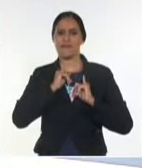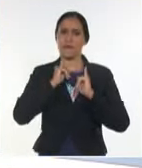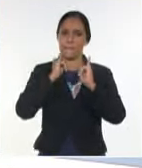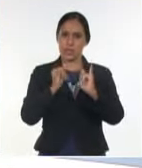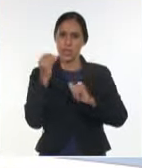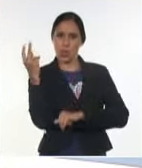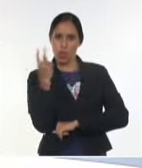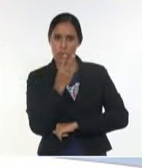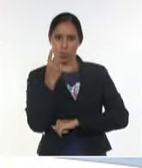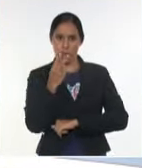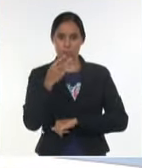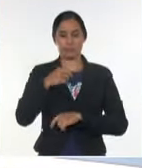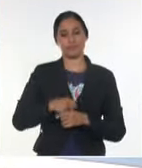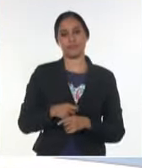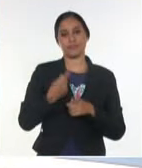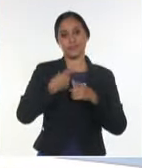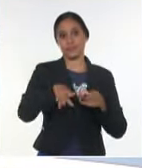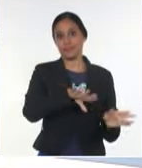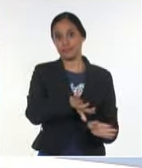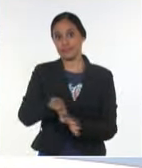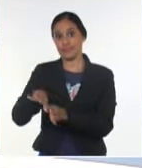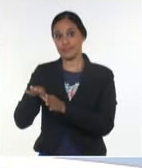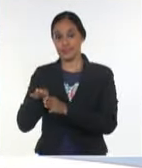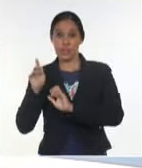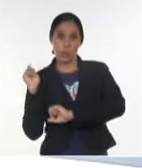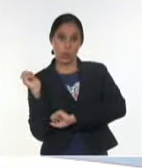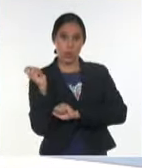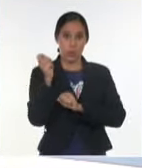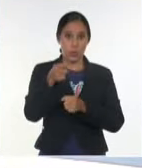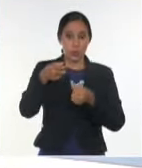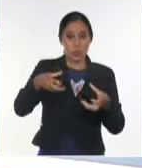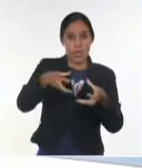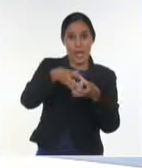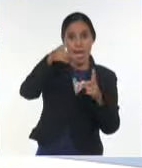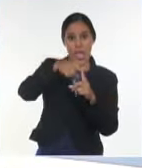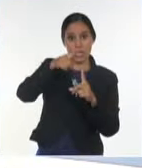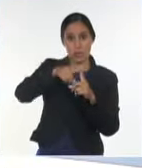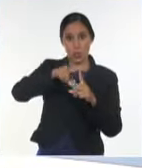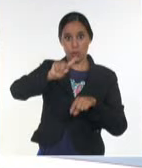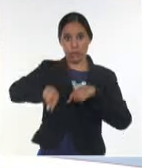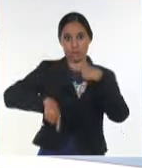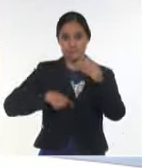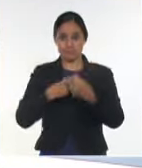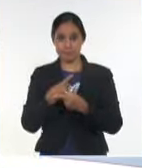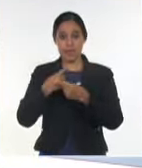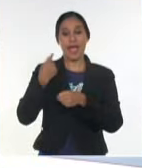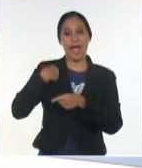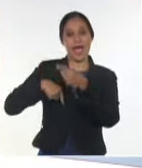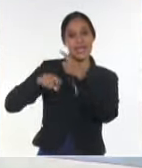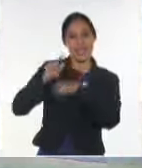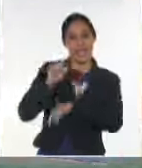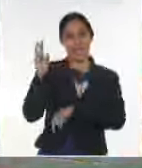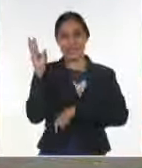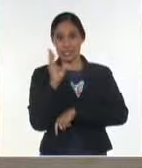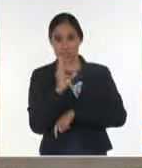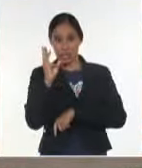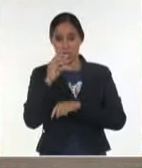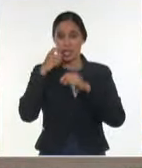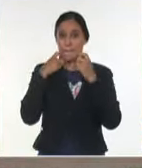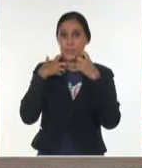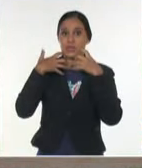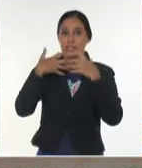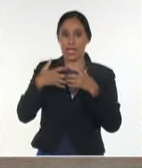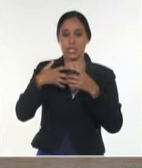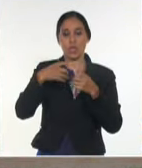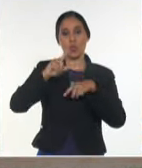Moisés. Ahora pasamos al béisbol. Las Tunas consiguió ayer su tercera victoria ante Pinar del Río para colocar un triunfo de retener el